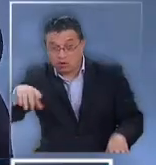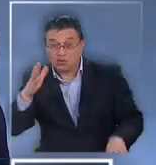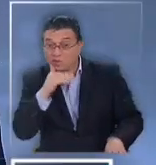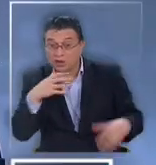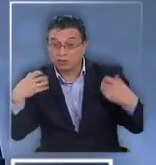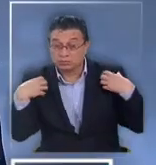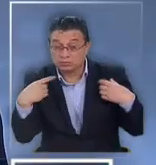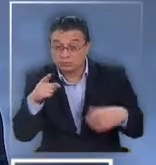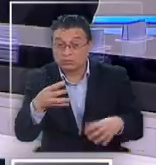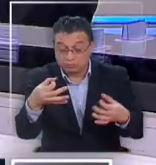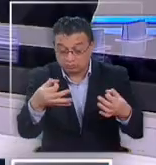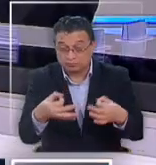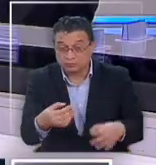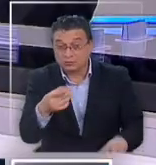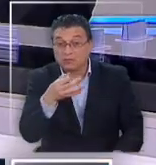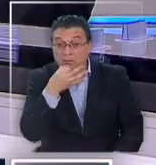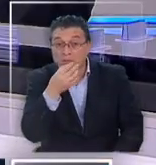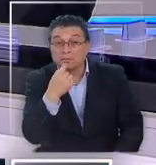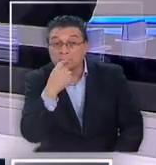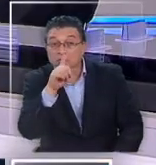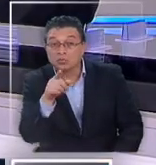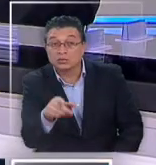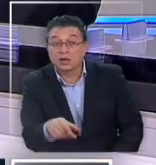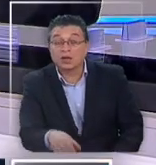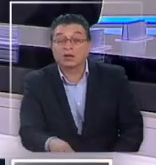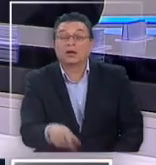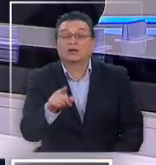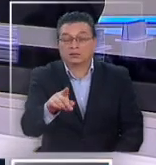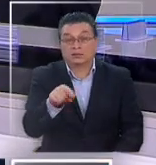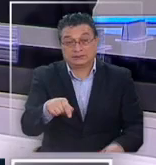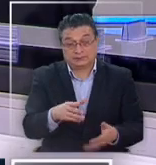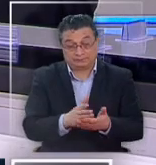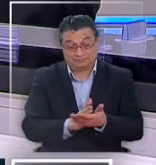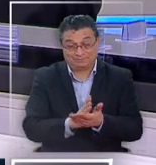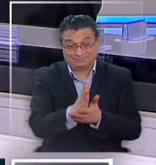empezó esta cifra me refiero cuando empezó esto